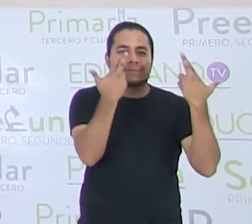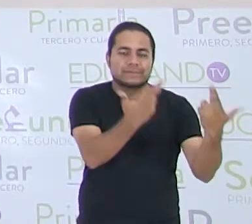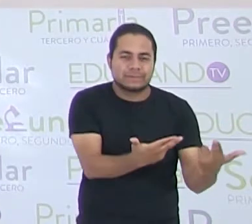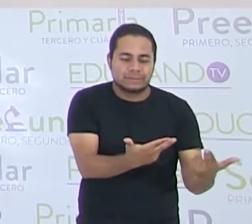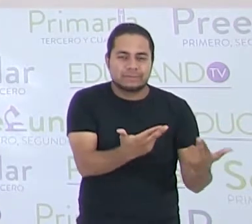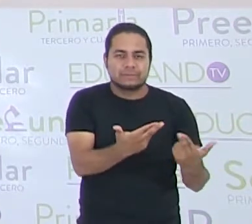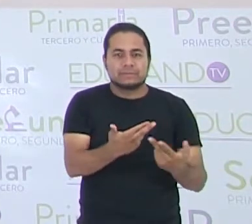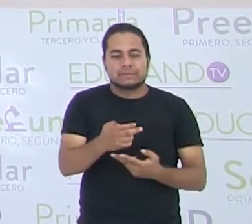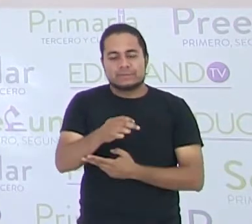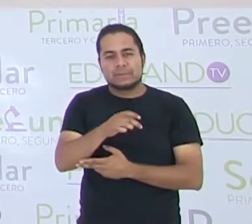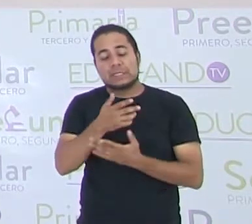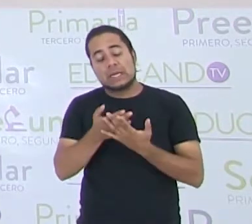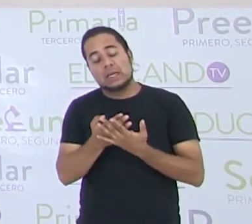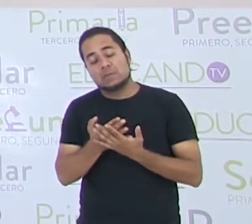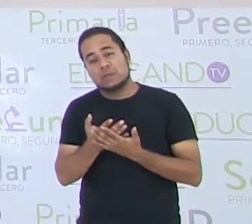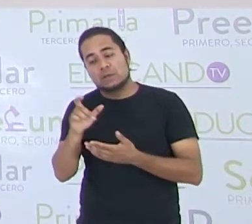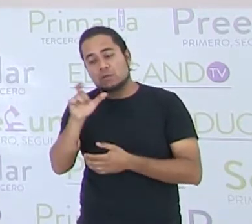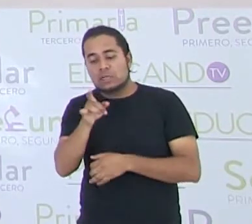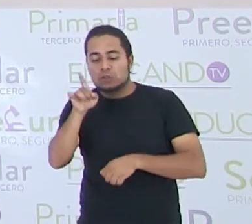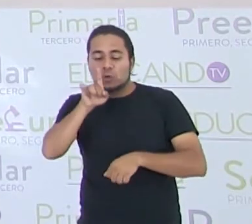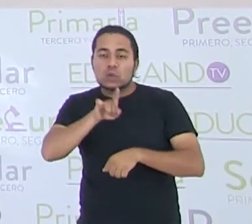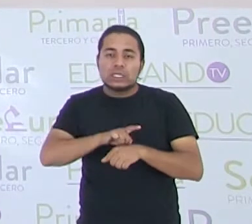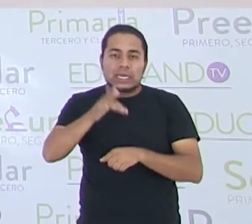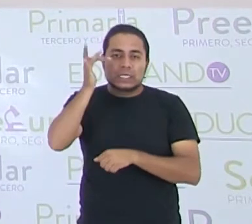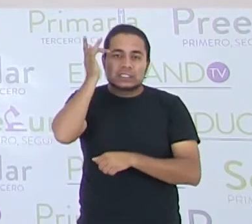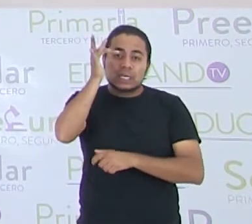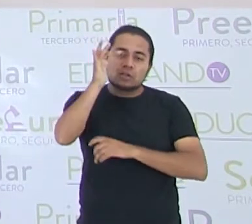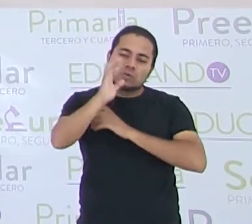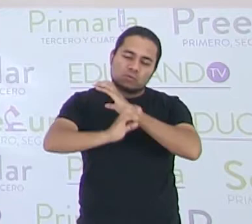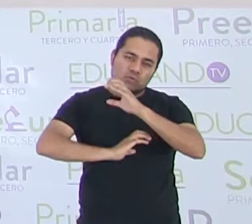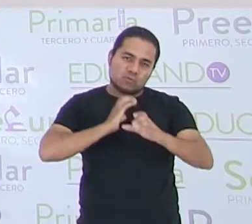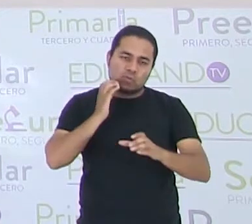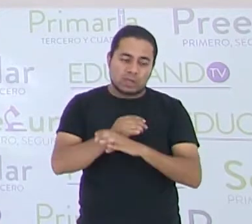Esperaron el día de su cumpleaños.